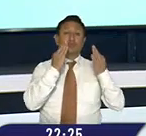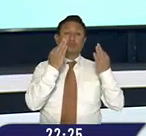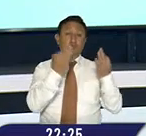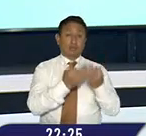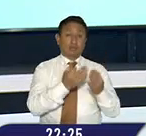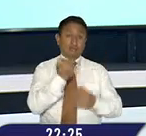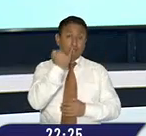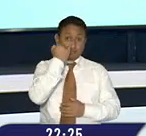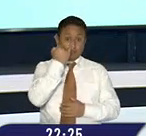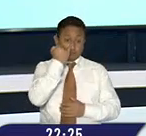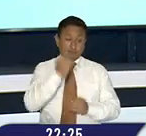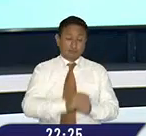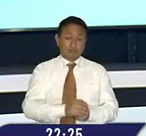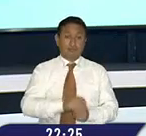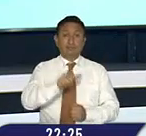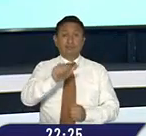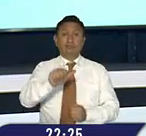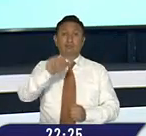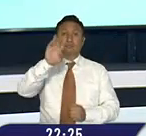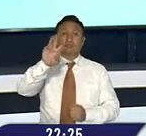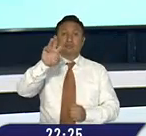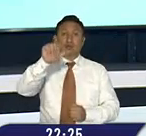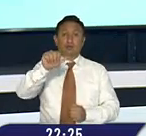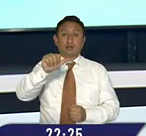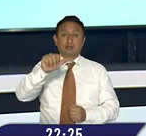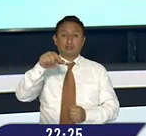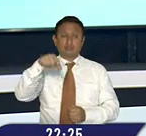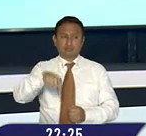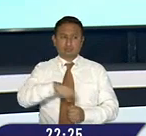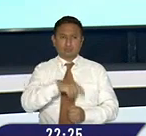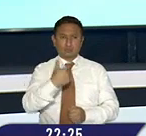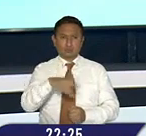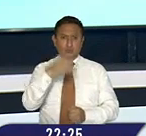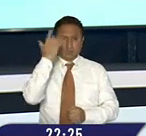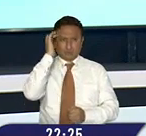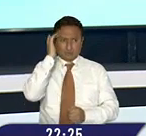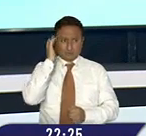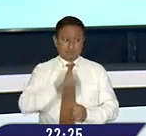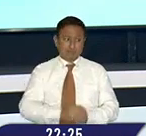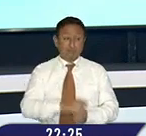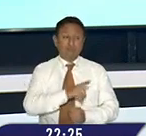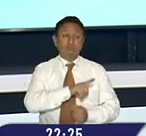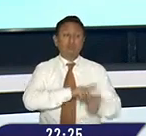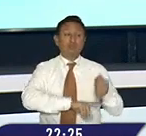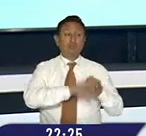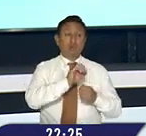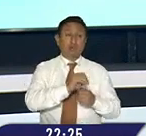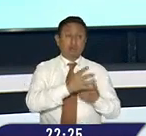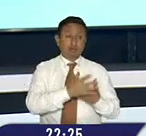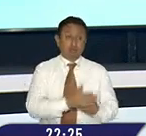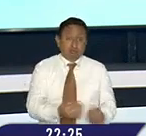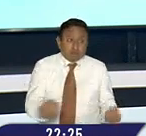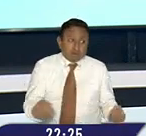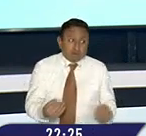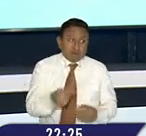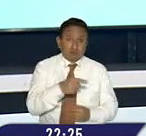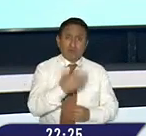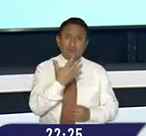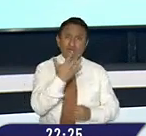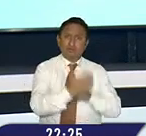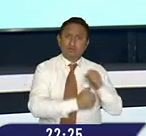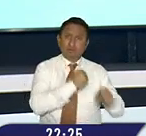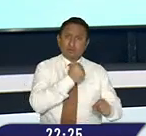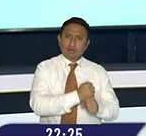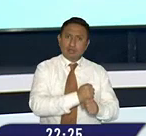la nacionalidad Angua de Pastaza vive duros momentos por la pérdida de un hijo de 5 años de edad que sufrió